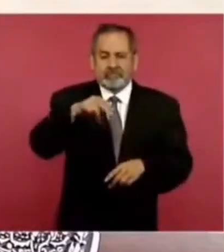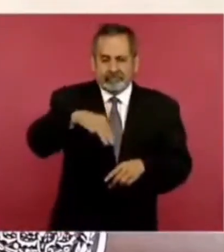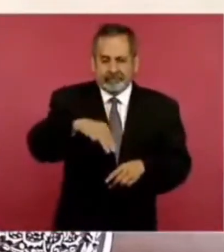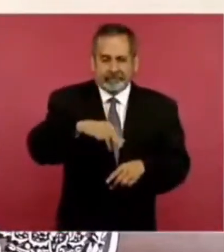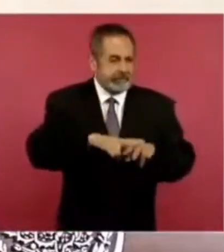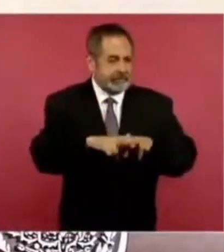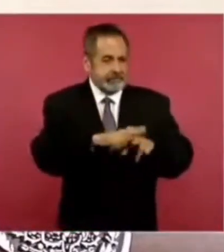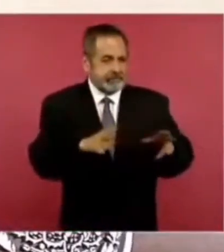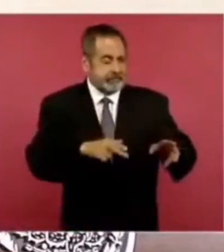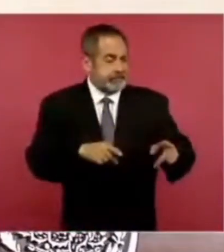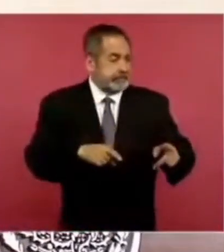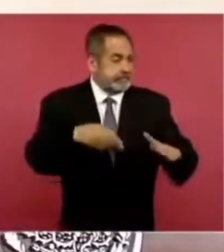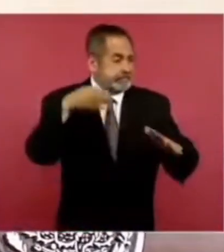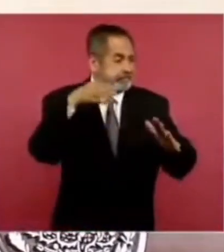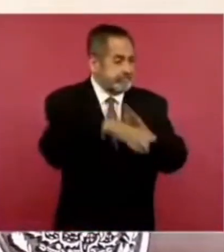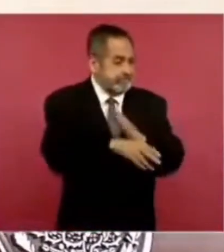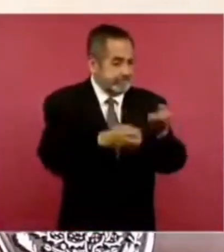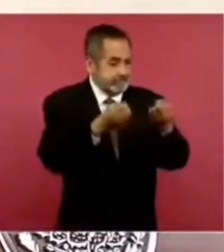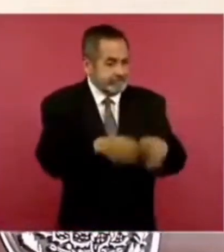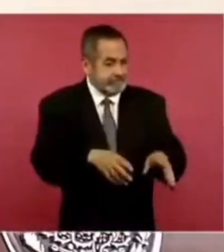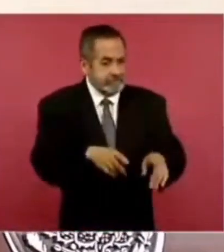impuestos,